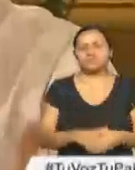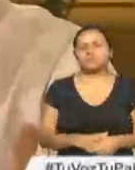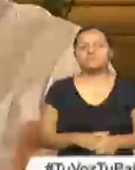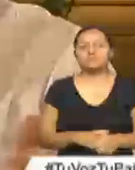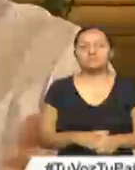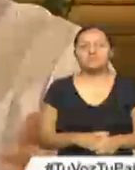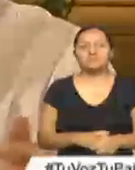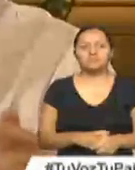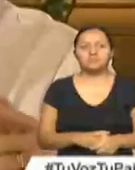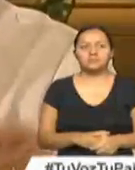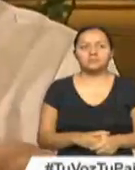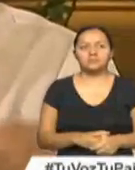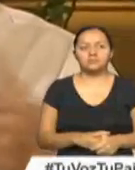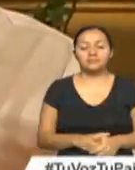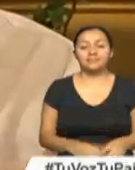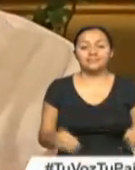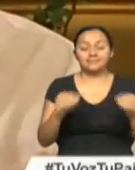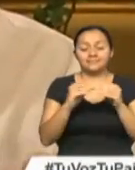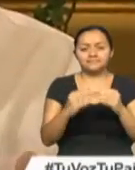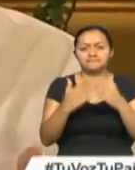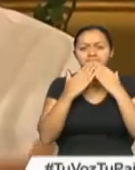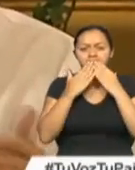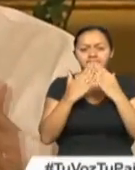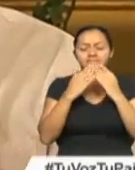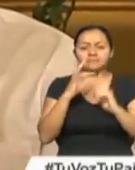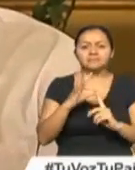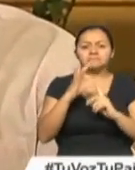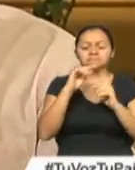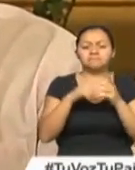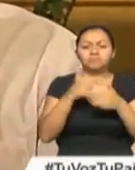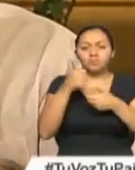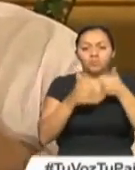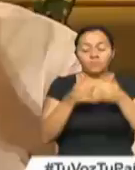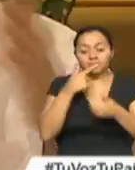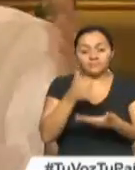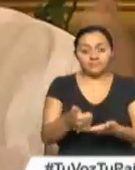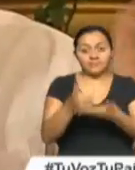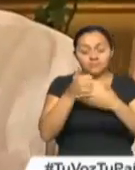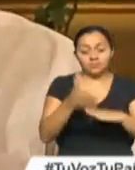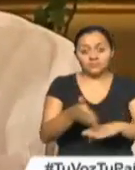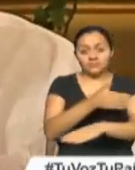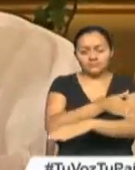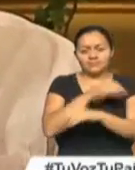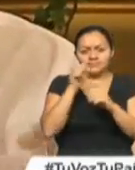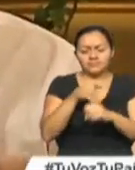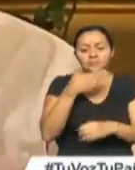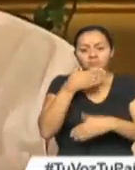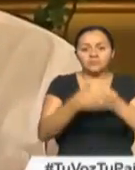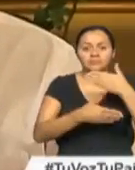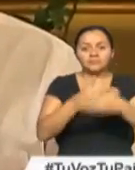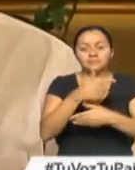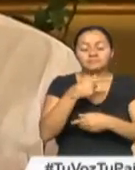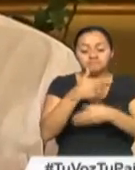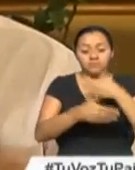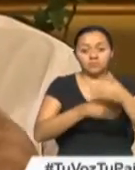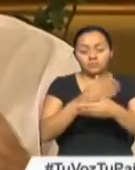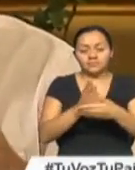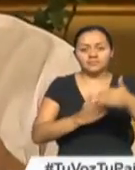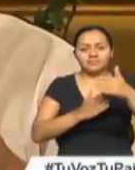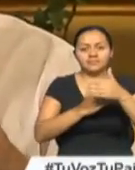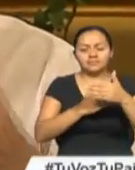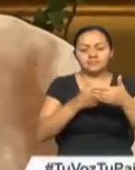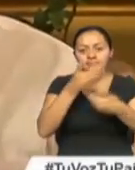Y agradecimiento especial, porque usted no solo nos ha apoyado en nuestro proceso de paz con las